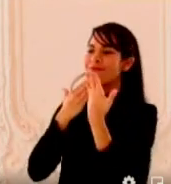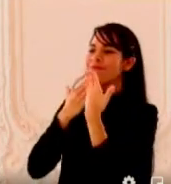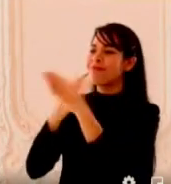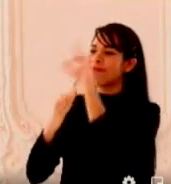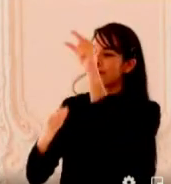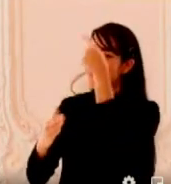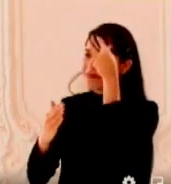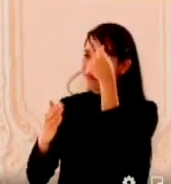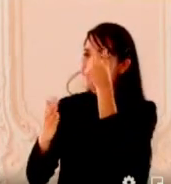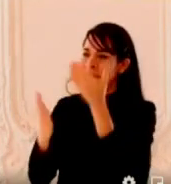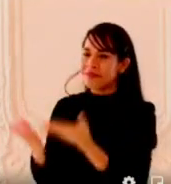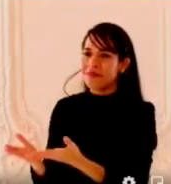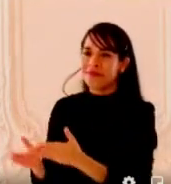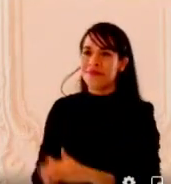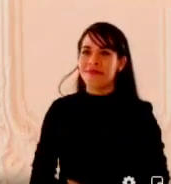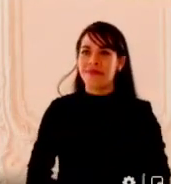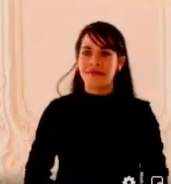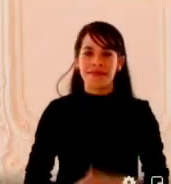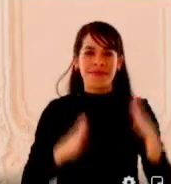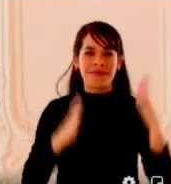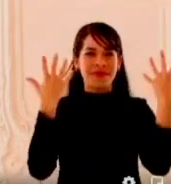oportunidad.